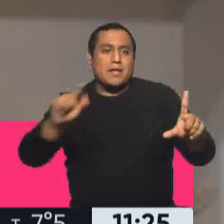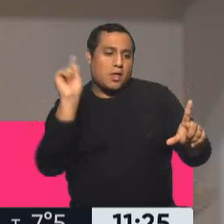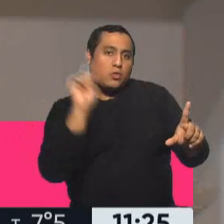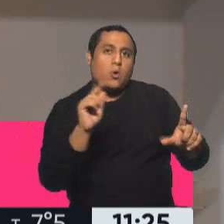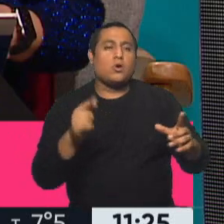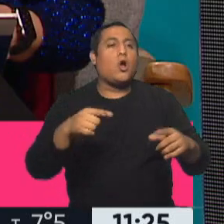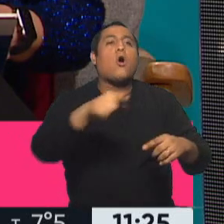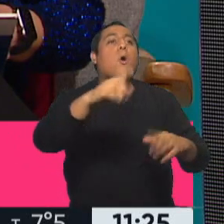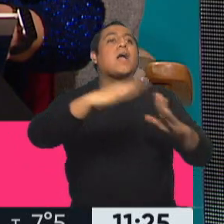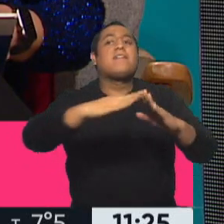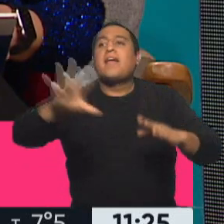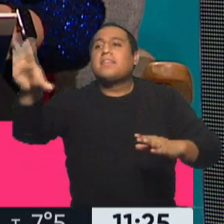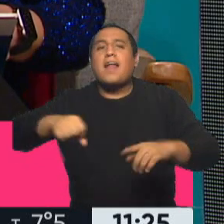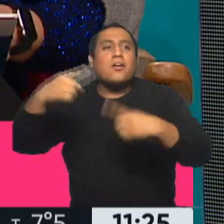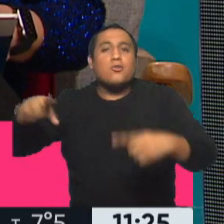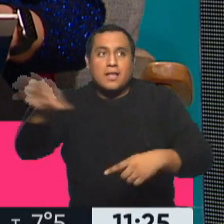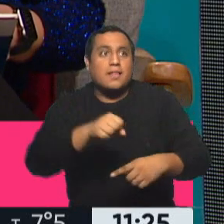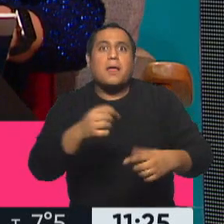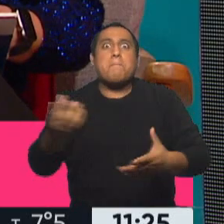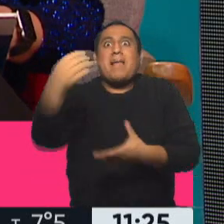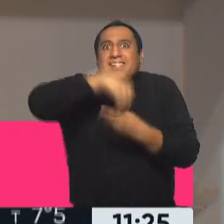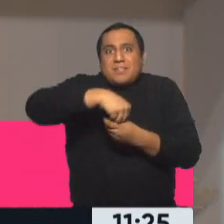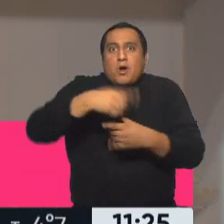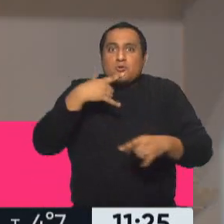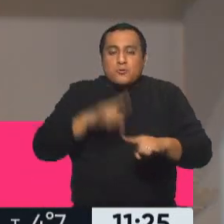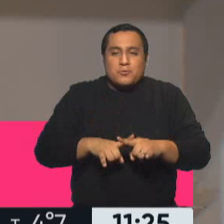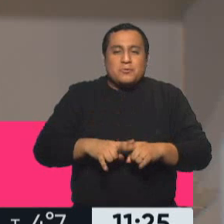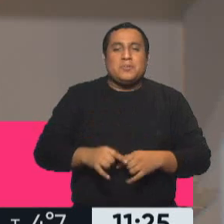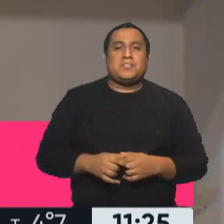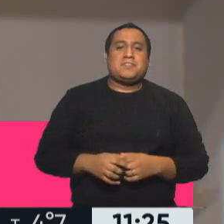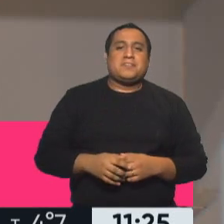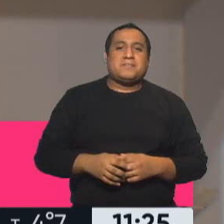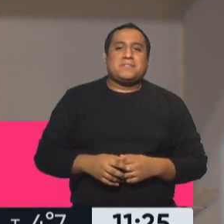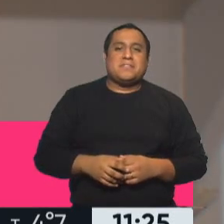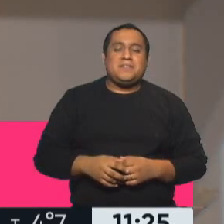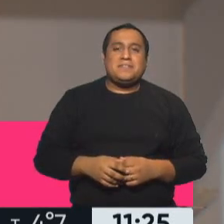busquen objetos en la casa, entonces, claro, que participen, claro, entonces